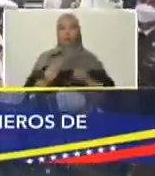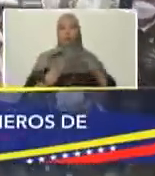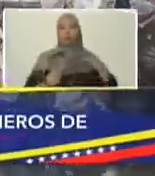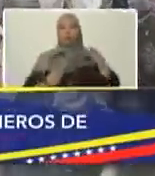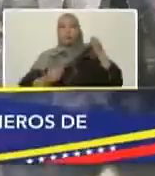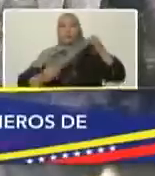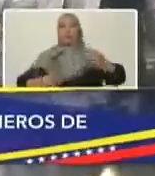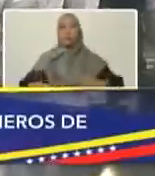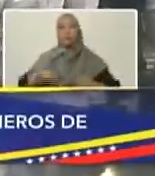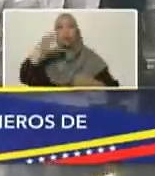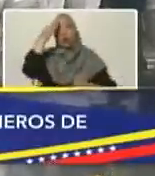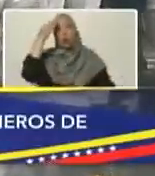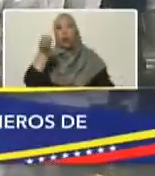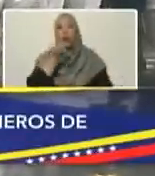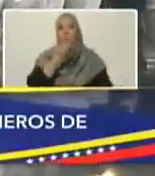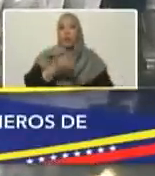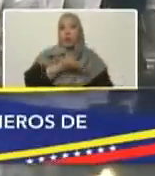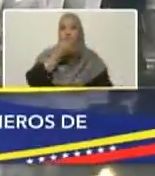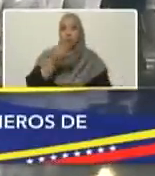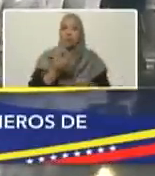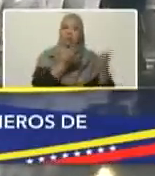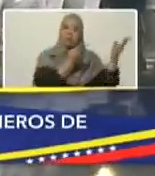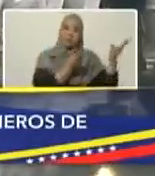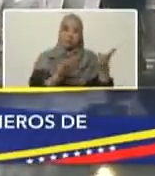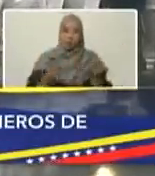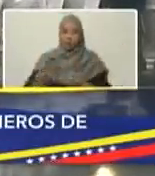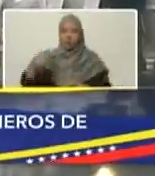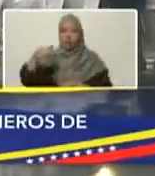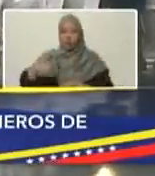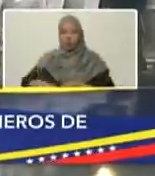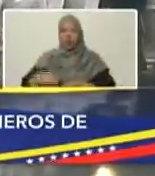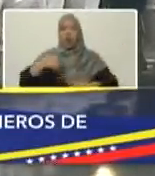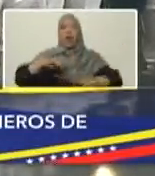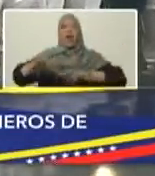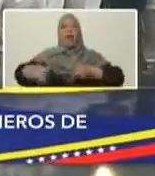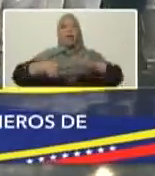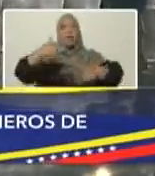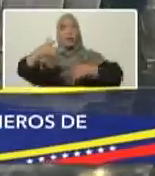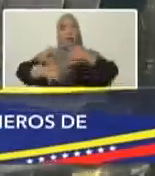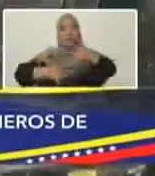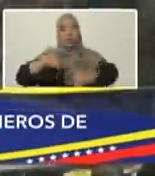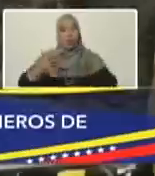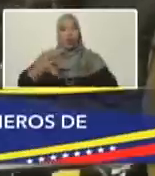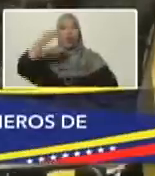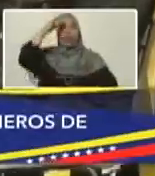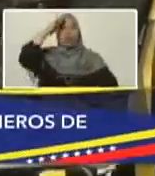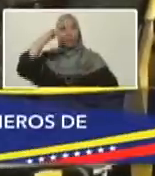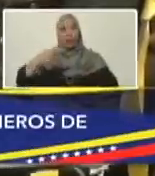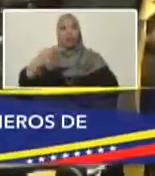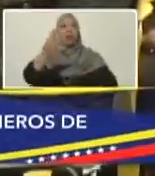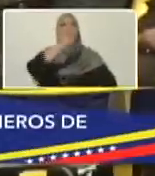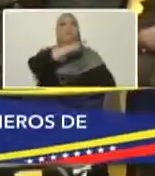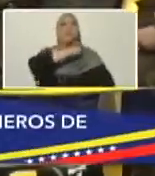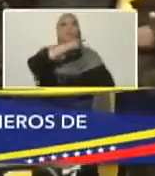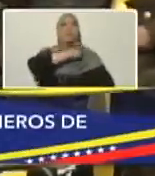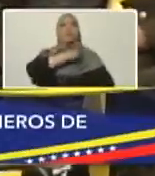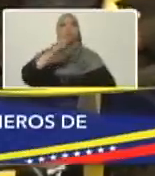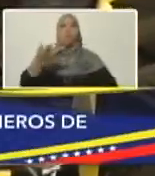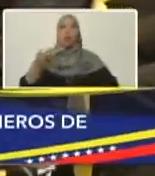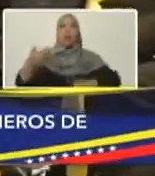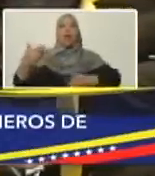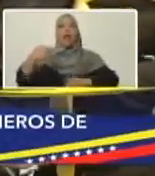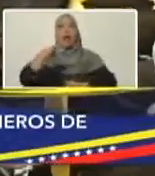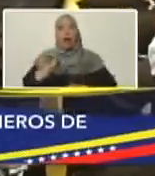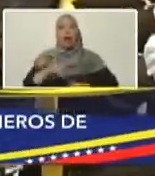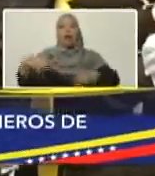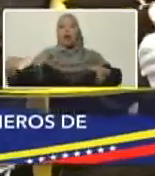Bienvenidos al acto con motivo de los ascensos a generales de división, vicealmirantes, generales de brigada, contraalmirante